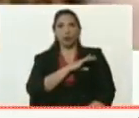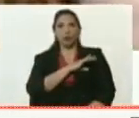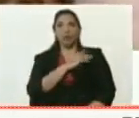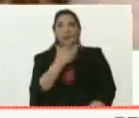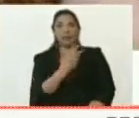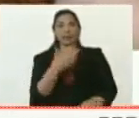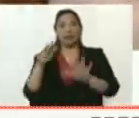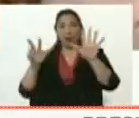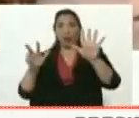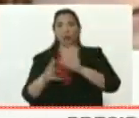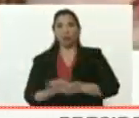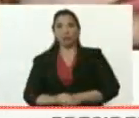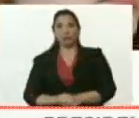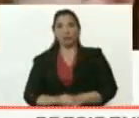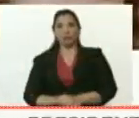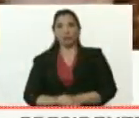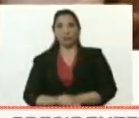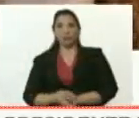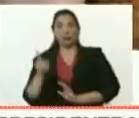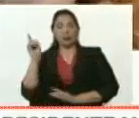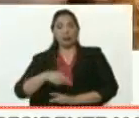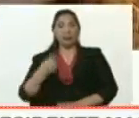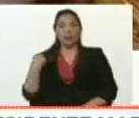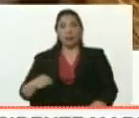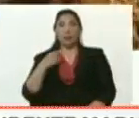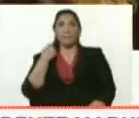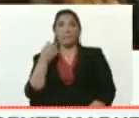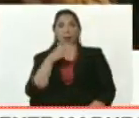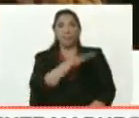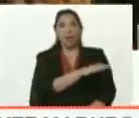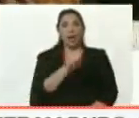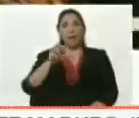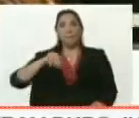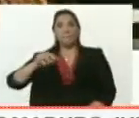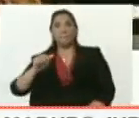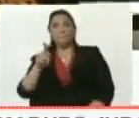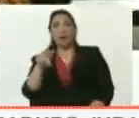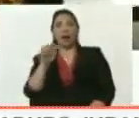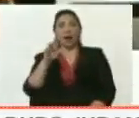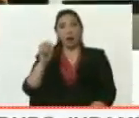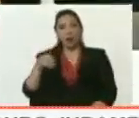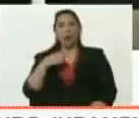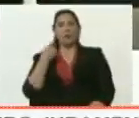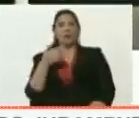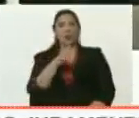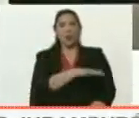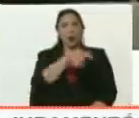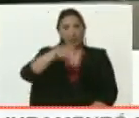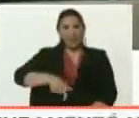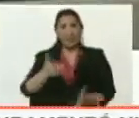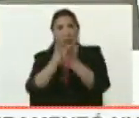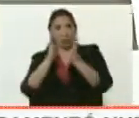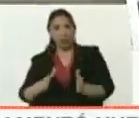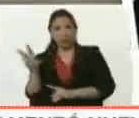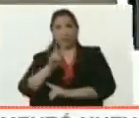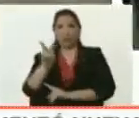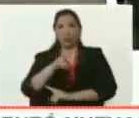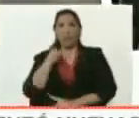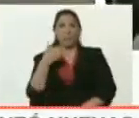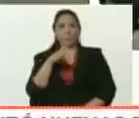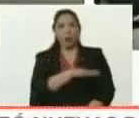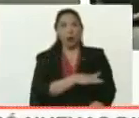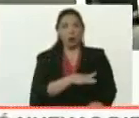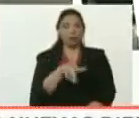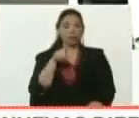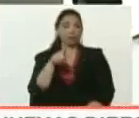38. Tenemos aquí la masacre del Amparo, donde mataron un montón de estudiantes en Venezuela. Así